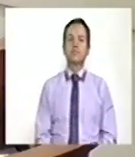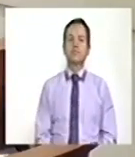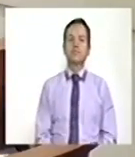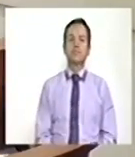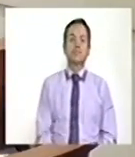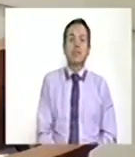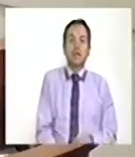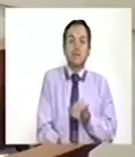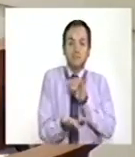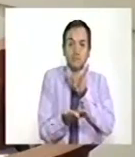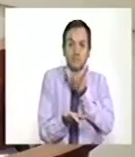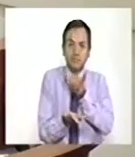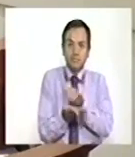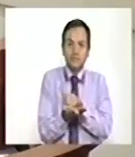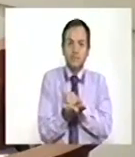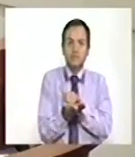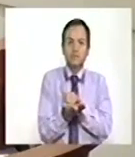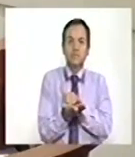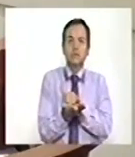igualmente,